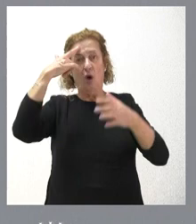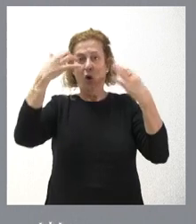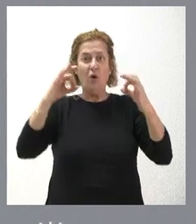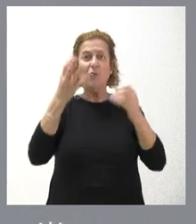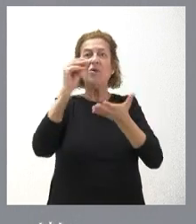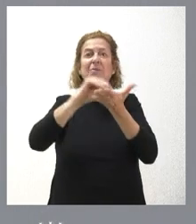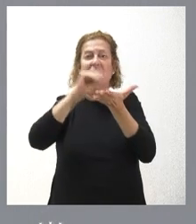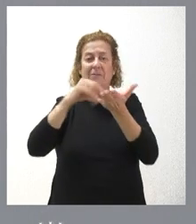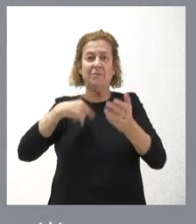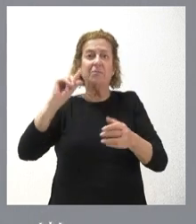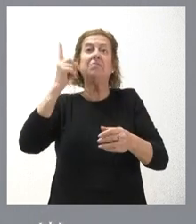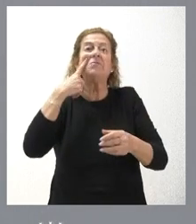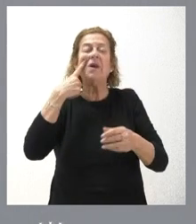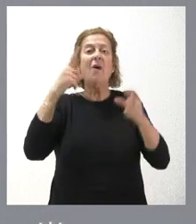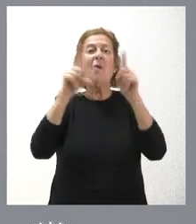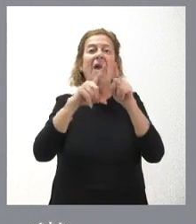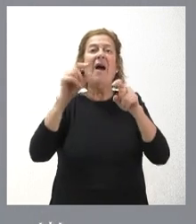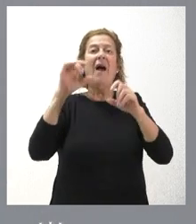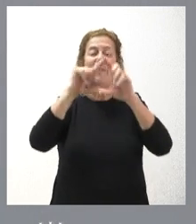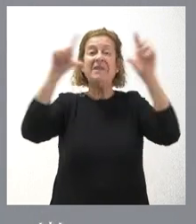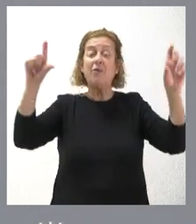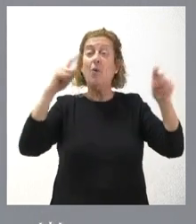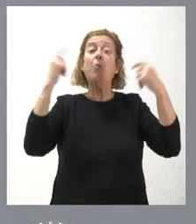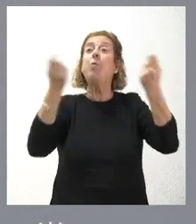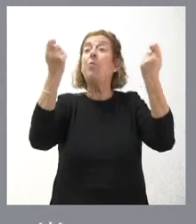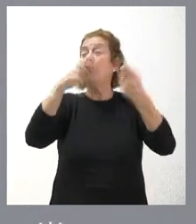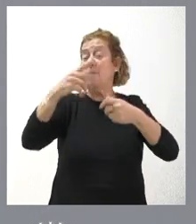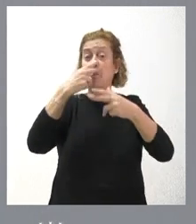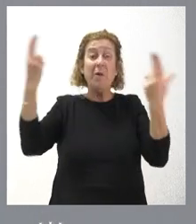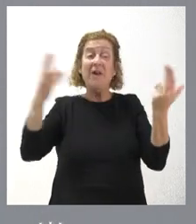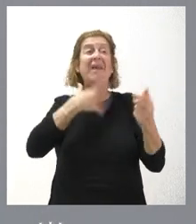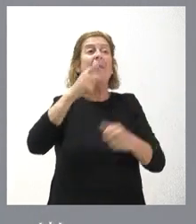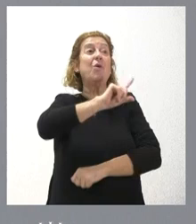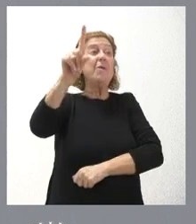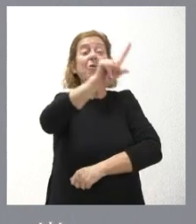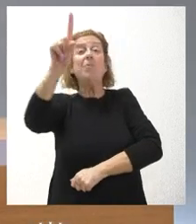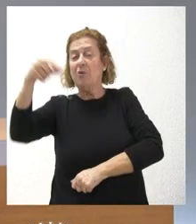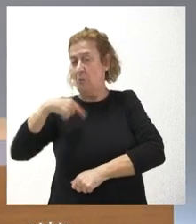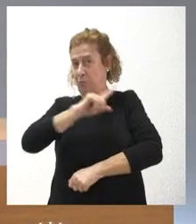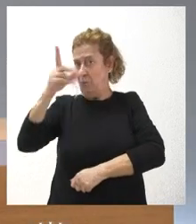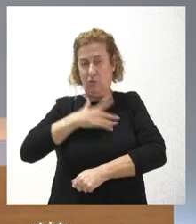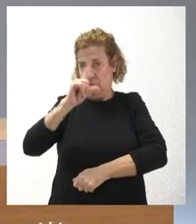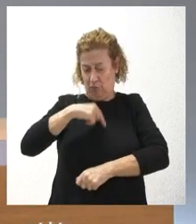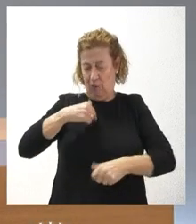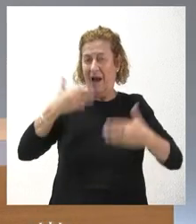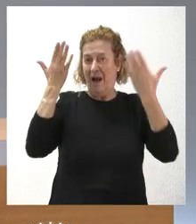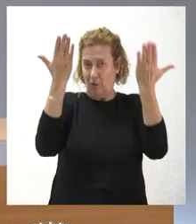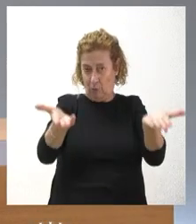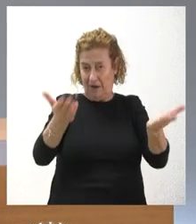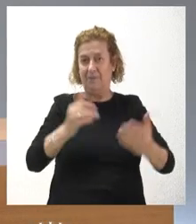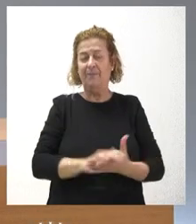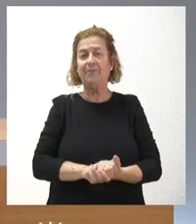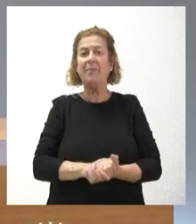veces nos encontramos con administraciones públicas que lo que buscan es prohibir nosotros estamos por la idea de ayudar en